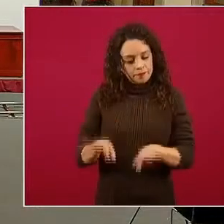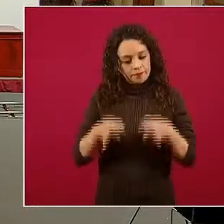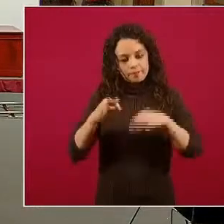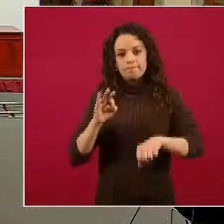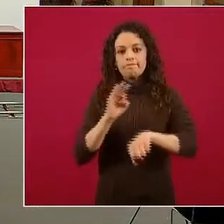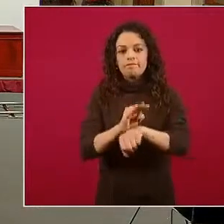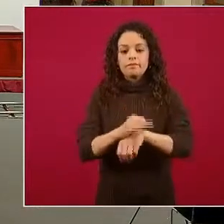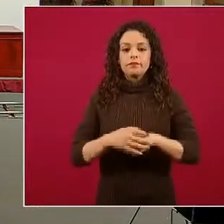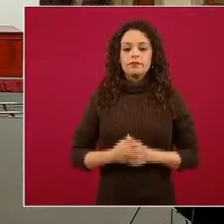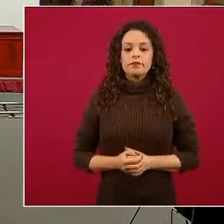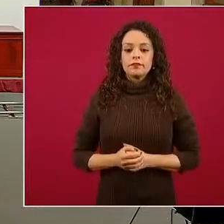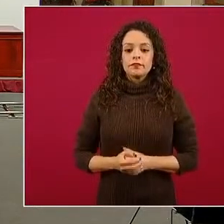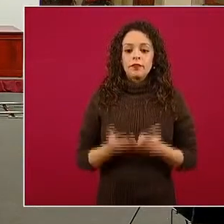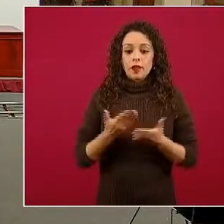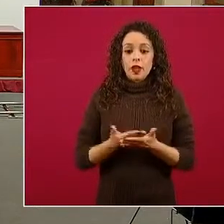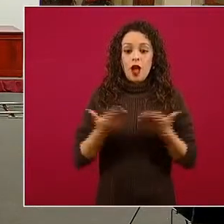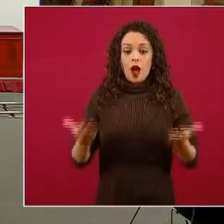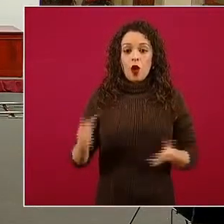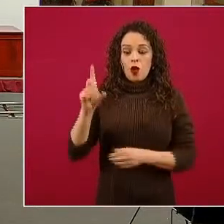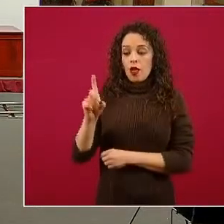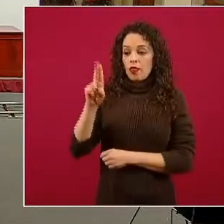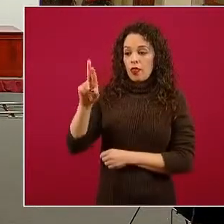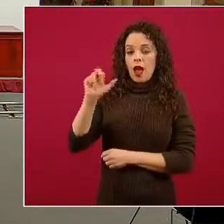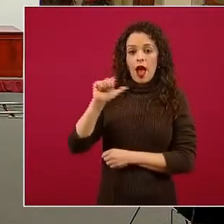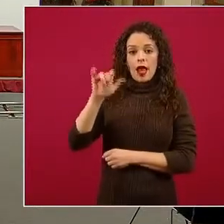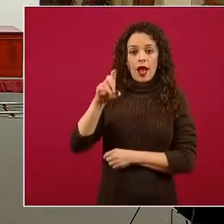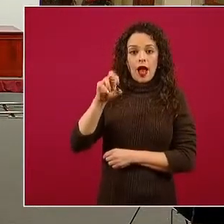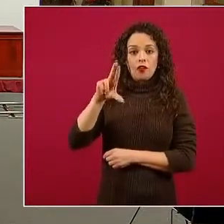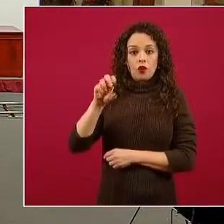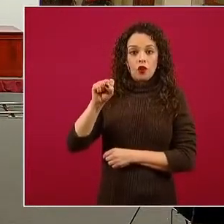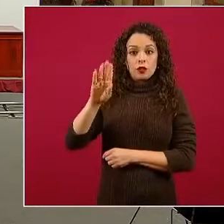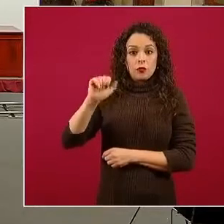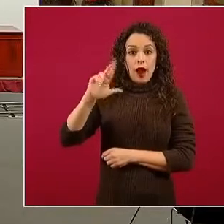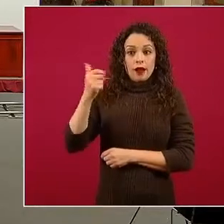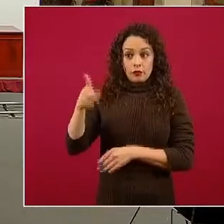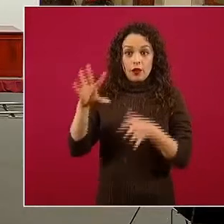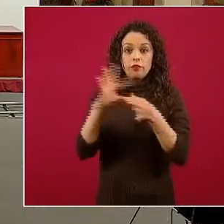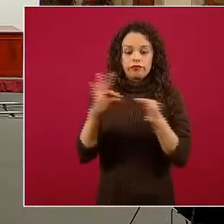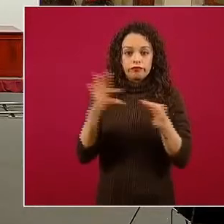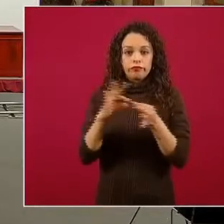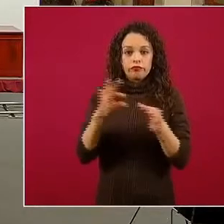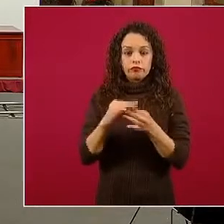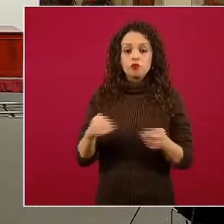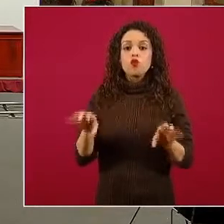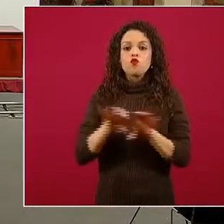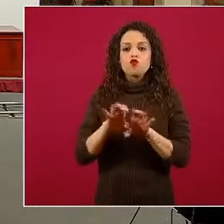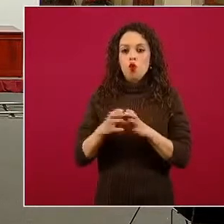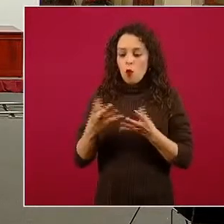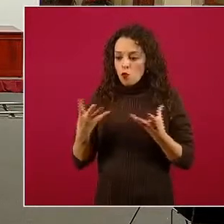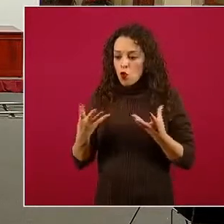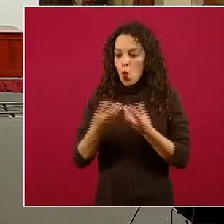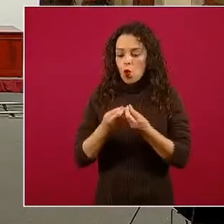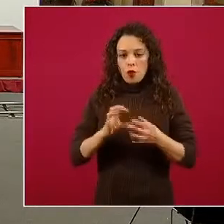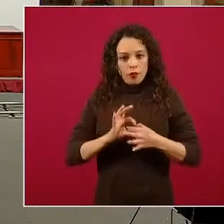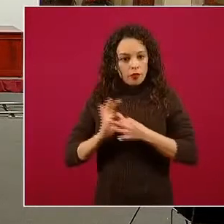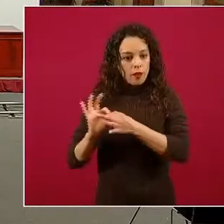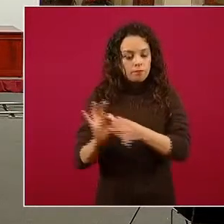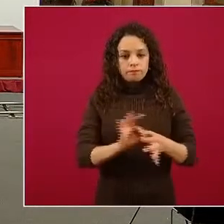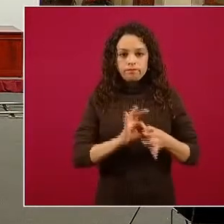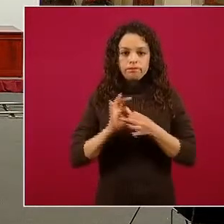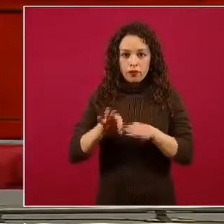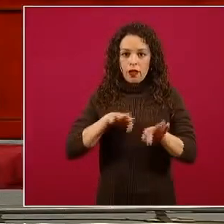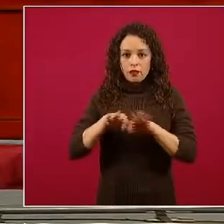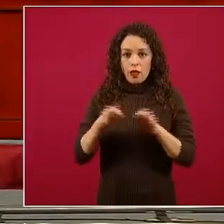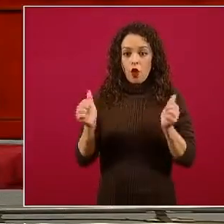ahora al doctor Alejandro Sbarch que nos comente cómo hemos venido trabajando en conjunto con el Gobierno de la Ciudad de México y